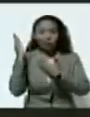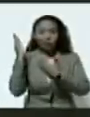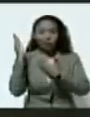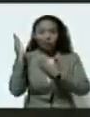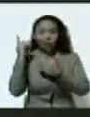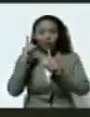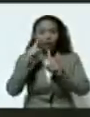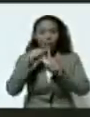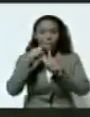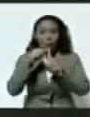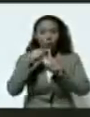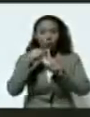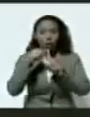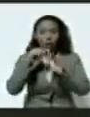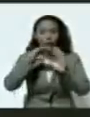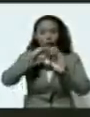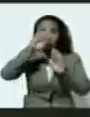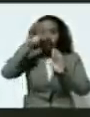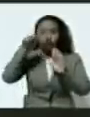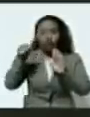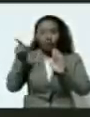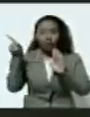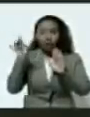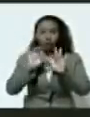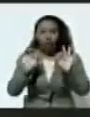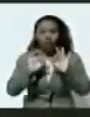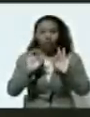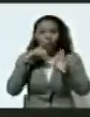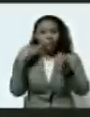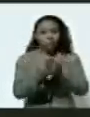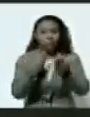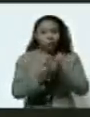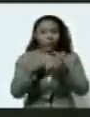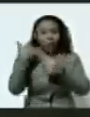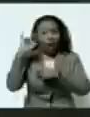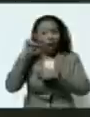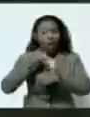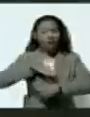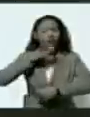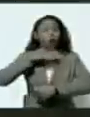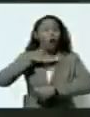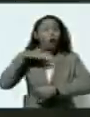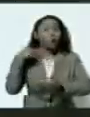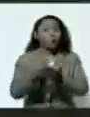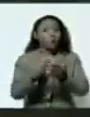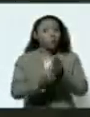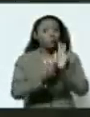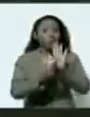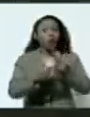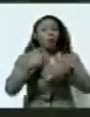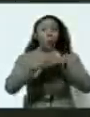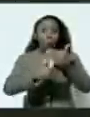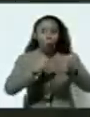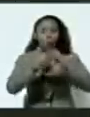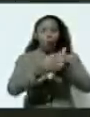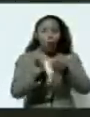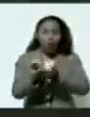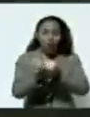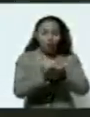iceberg. Esto es nada para todas las evidencias que hay por allí y que vamos a ir mostrando y que se van a ir